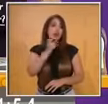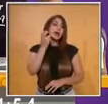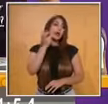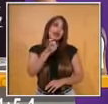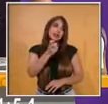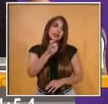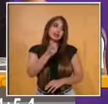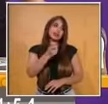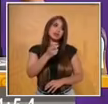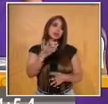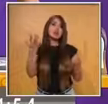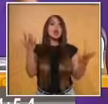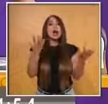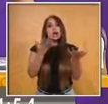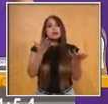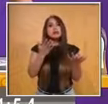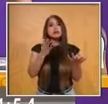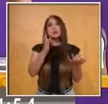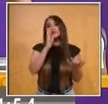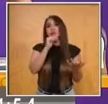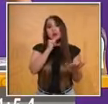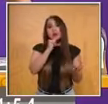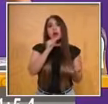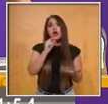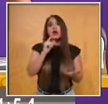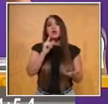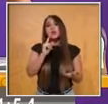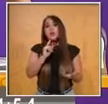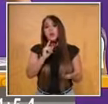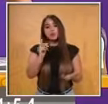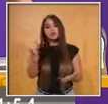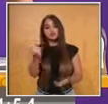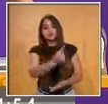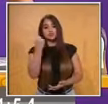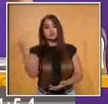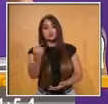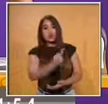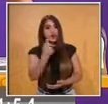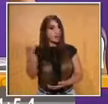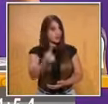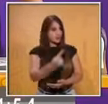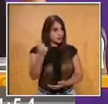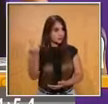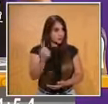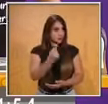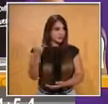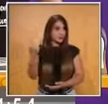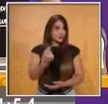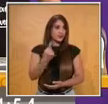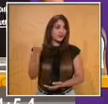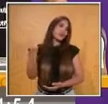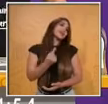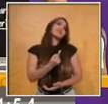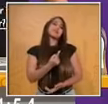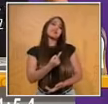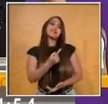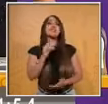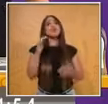que no se mueva con la misma intensidad debido a que el vapor no alcanza a llegar al material. Sin embargo, en casita yo creo que lo puedes